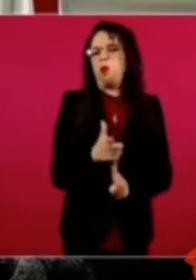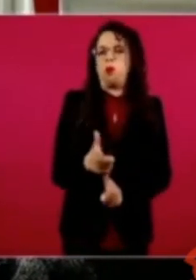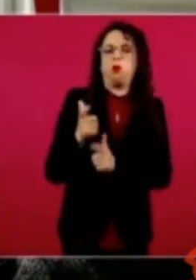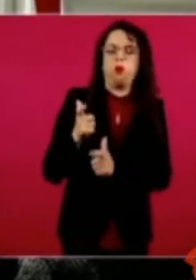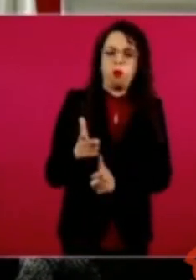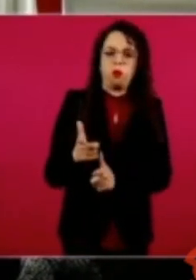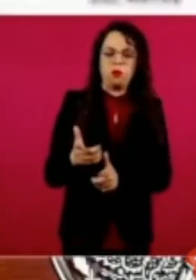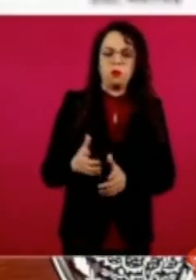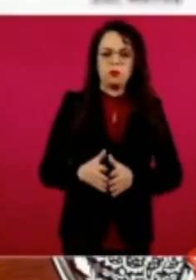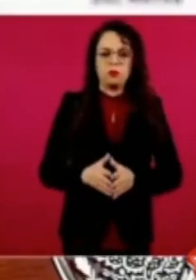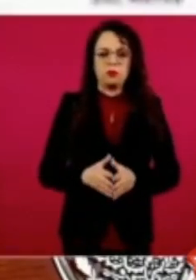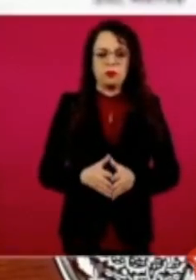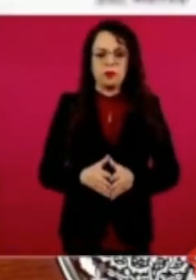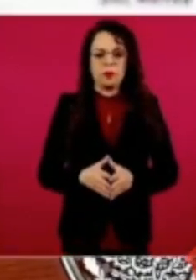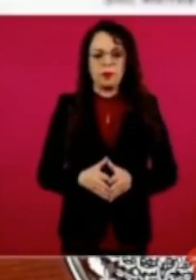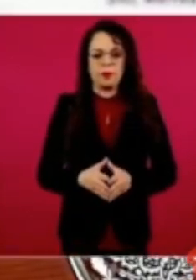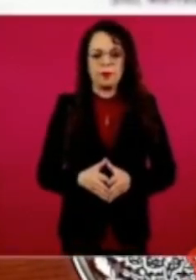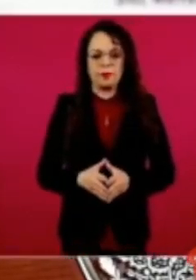Uno era